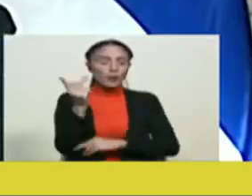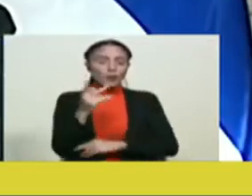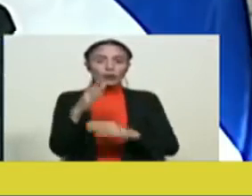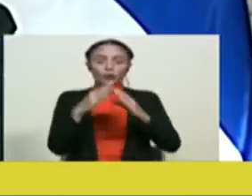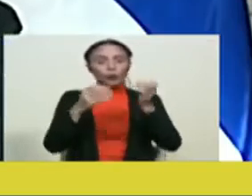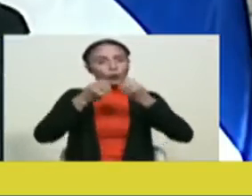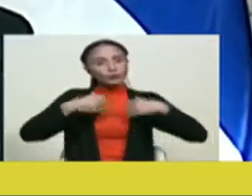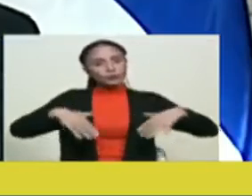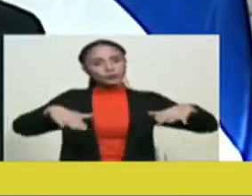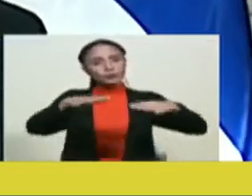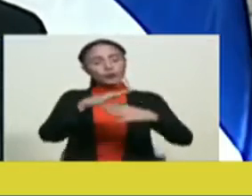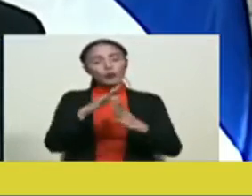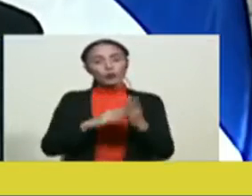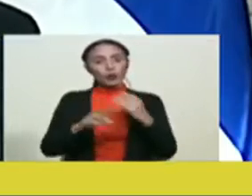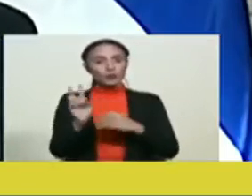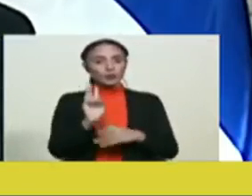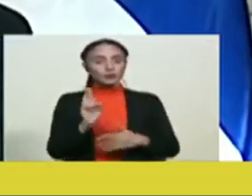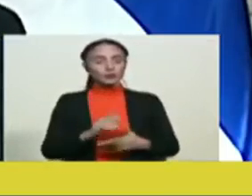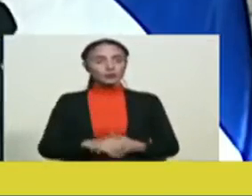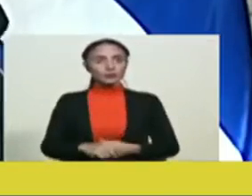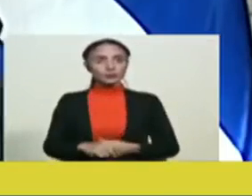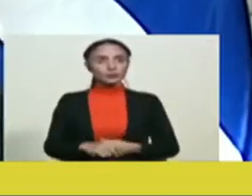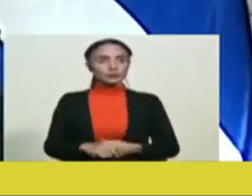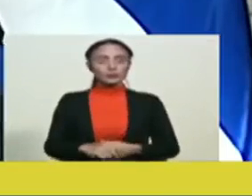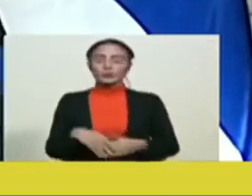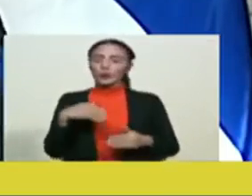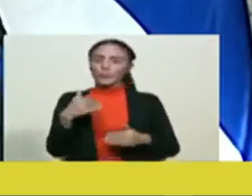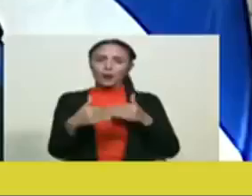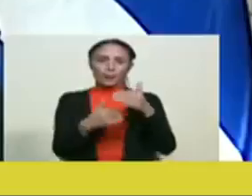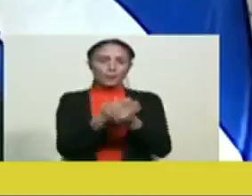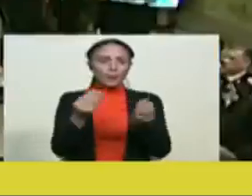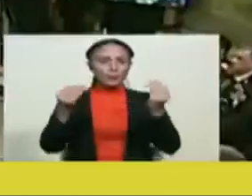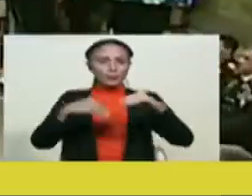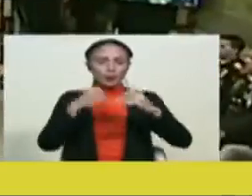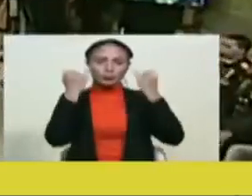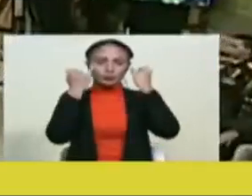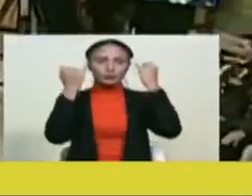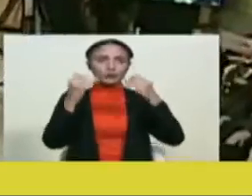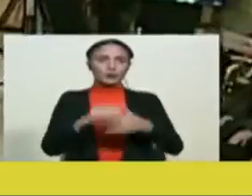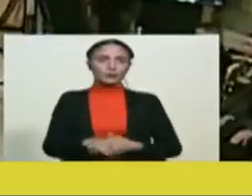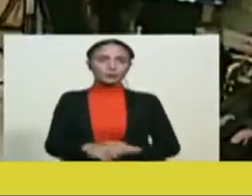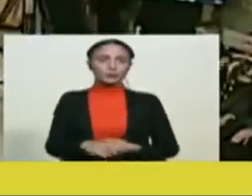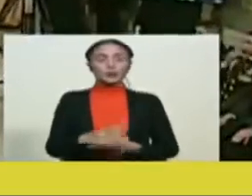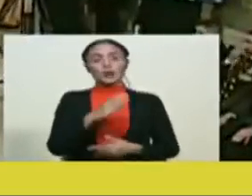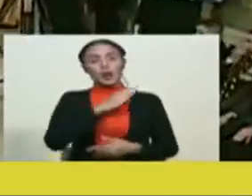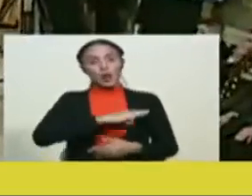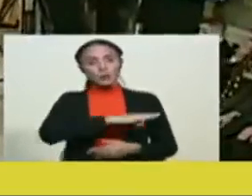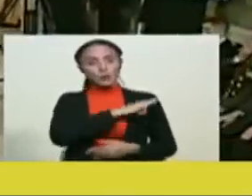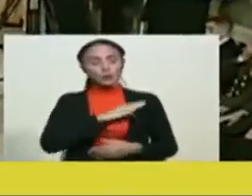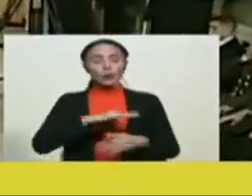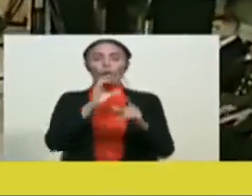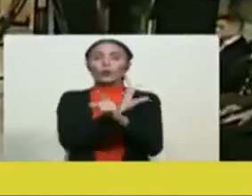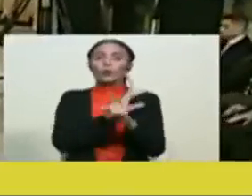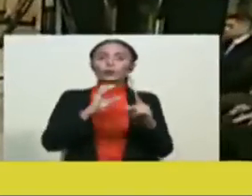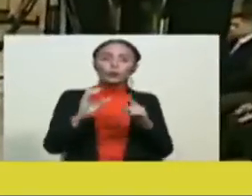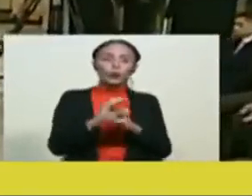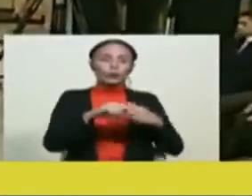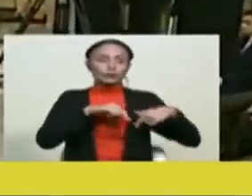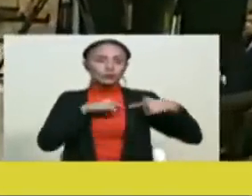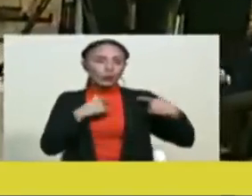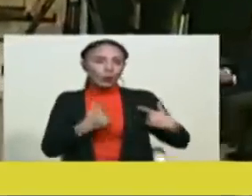a lo largo y ancho de todo el territorio fortalecerla fortalecer la misión cultura corazón adentro